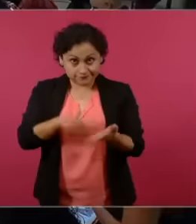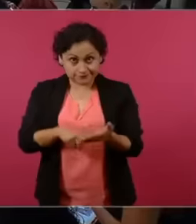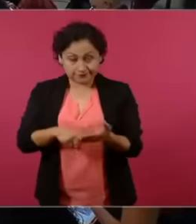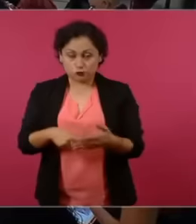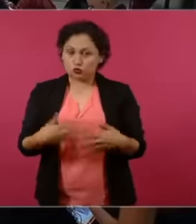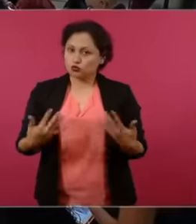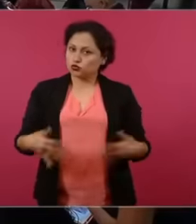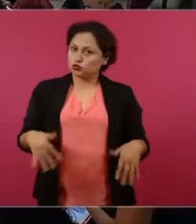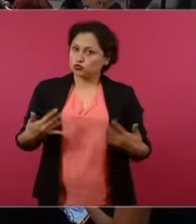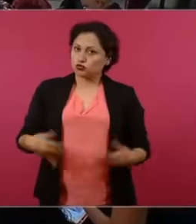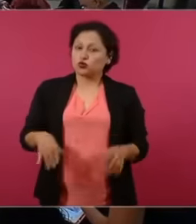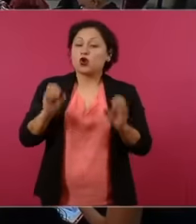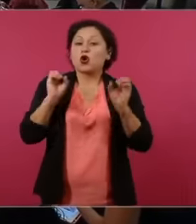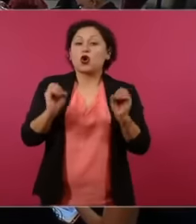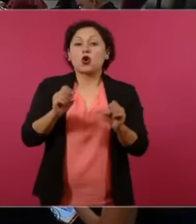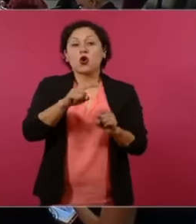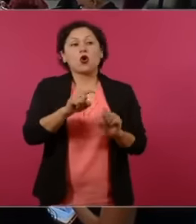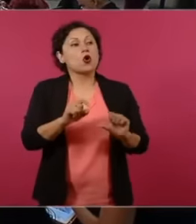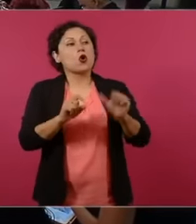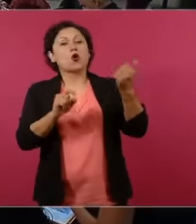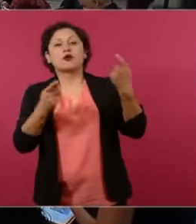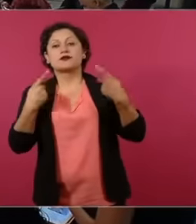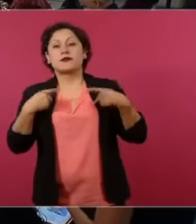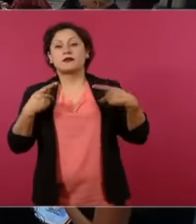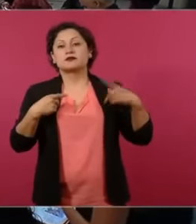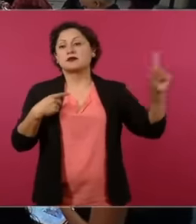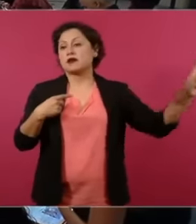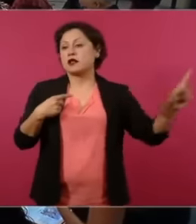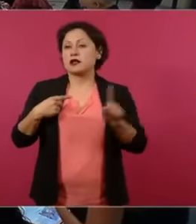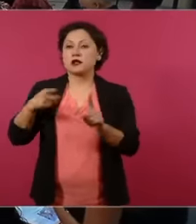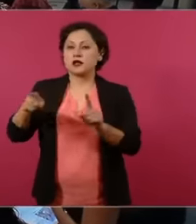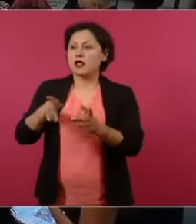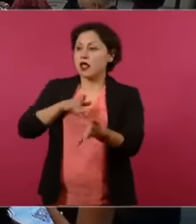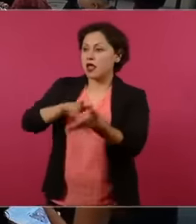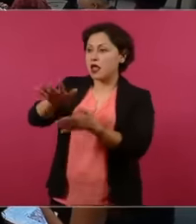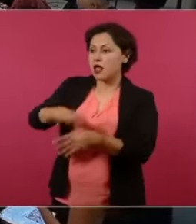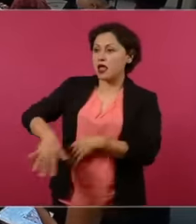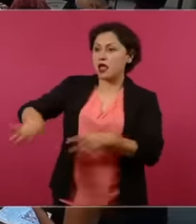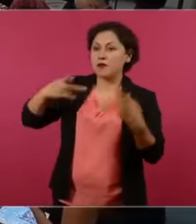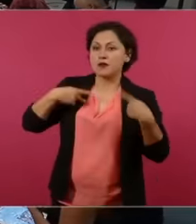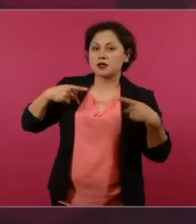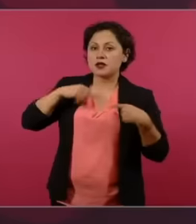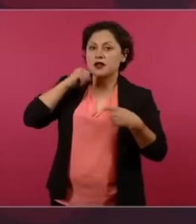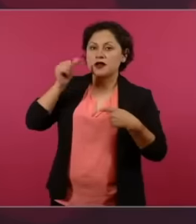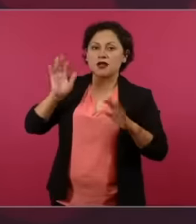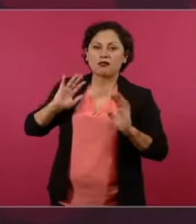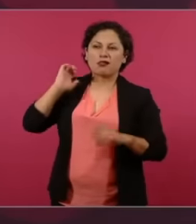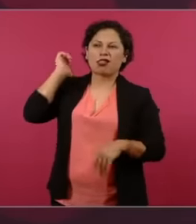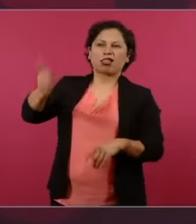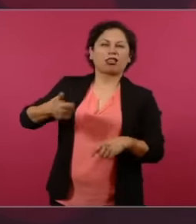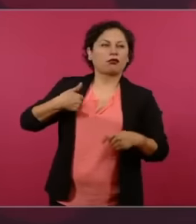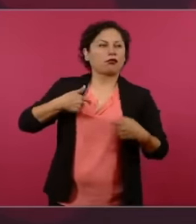no está del lado del pueblo, sino del lado de los potentados.